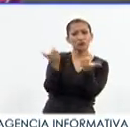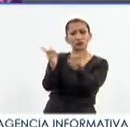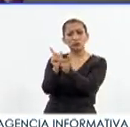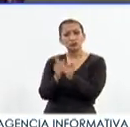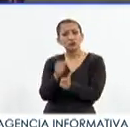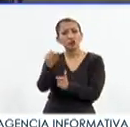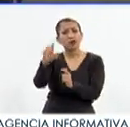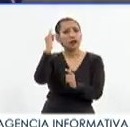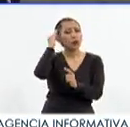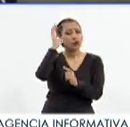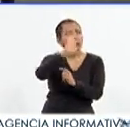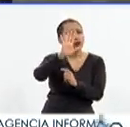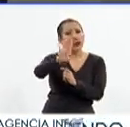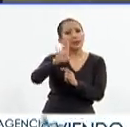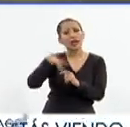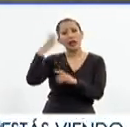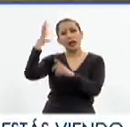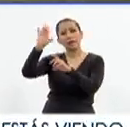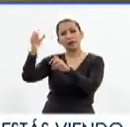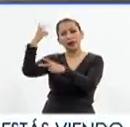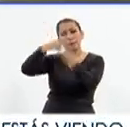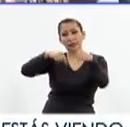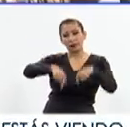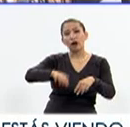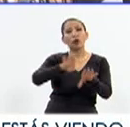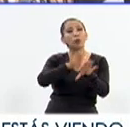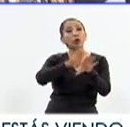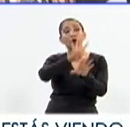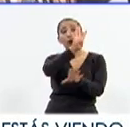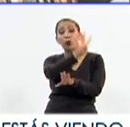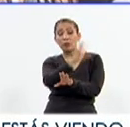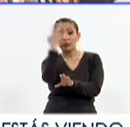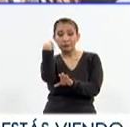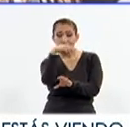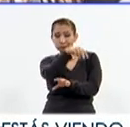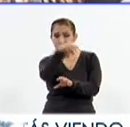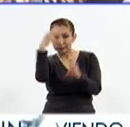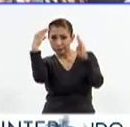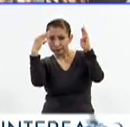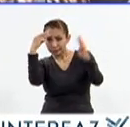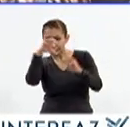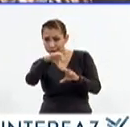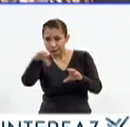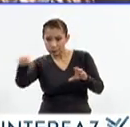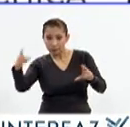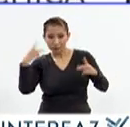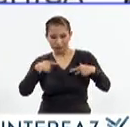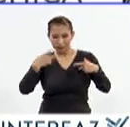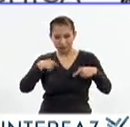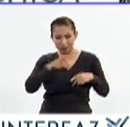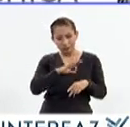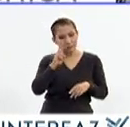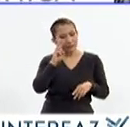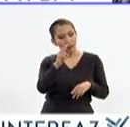de diversas comunidades afrodescendientes. Por medio de 4 recorridos museísticos, los visitantes podrán ser testigos